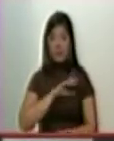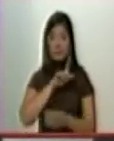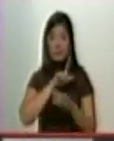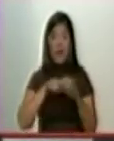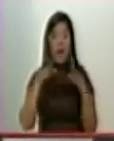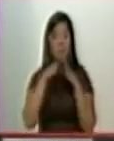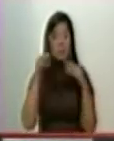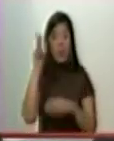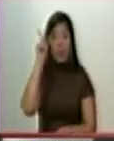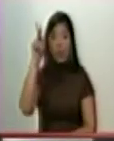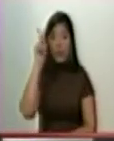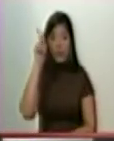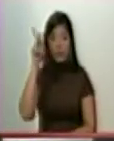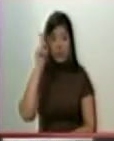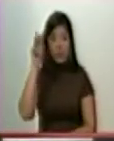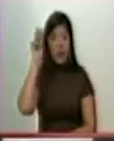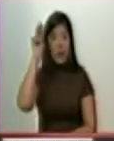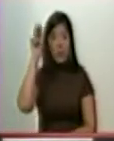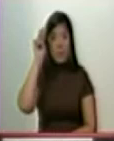interinos e interinas